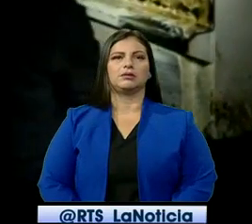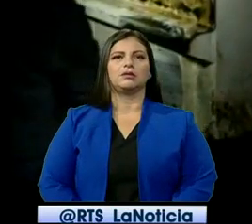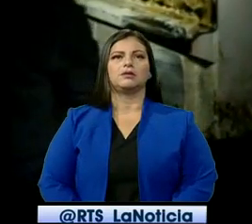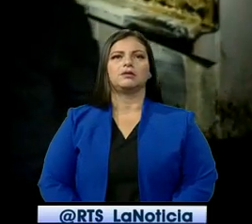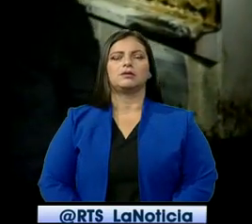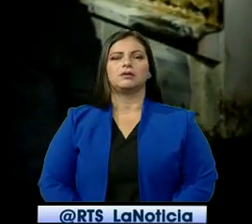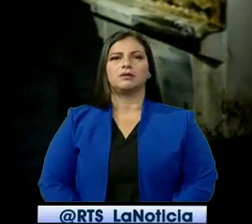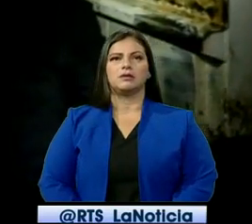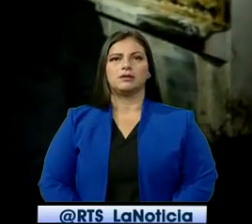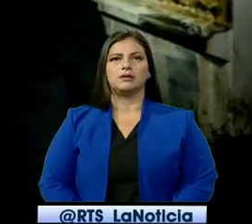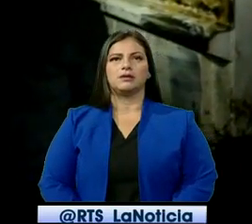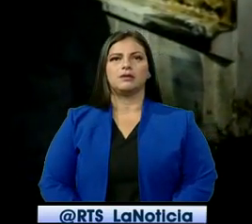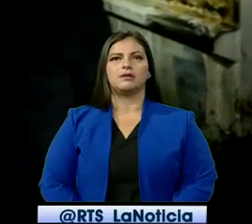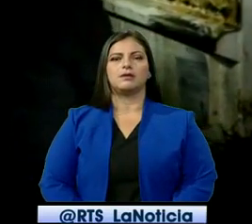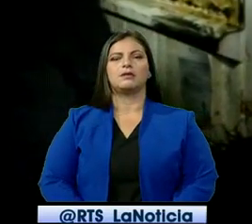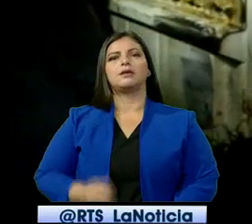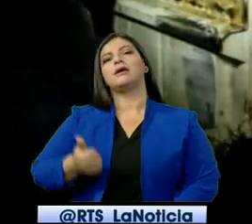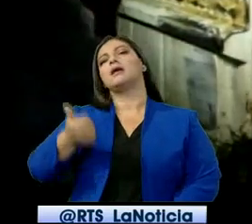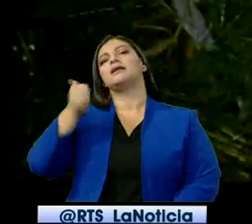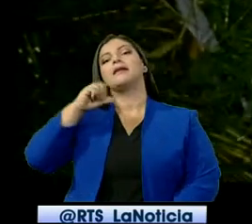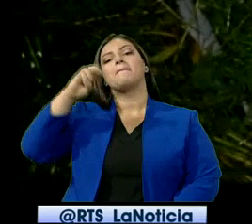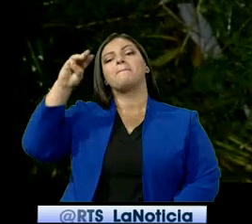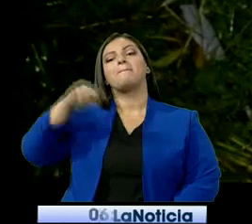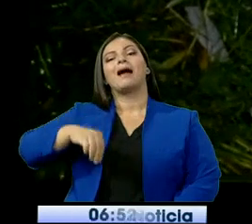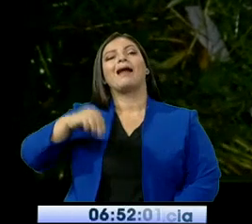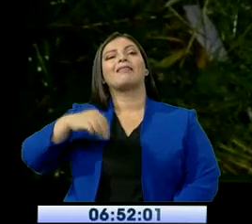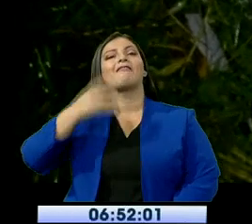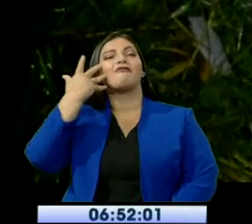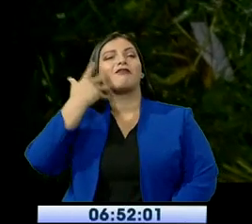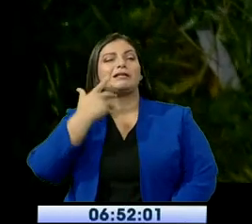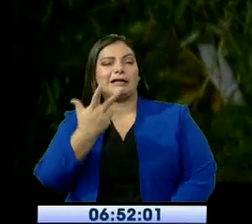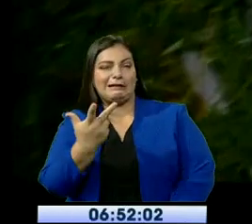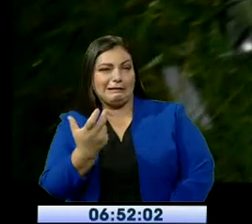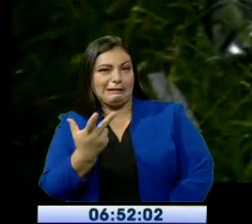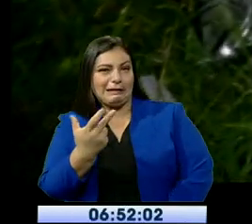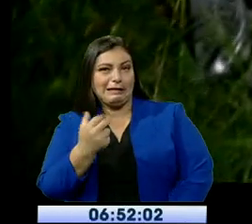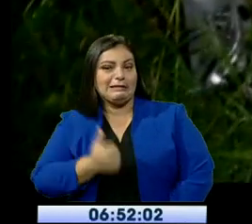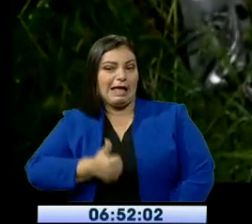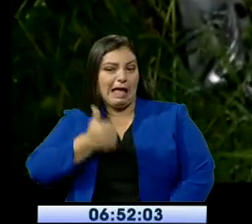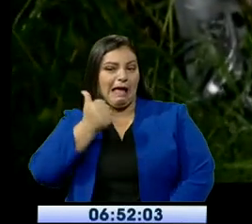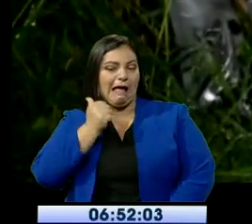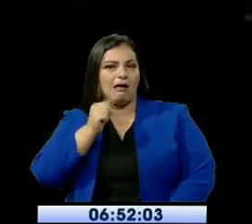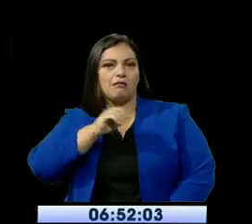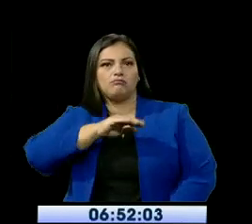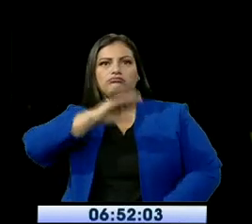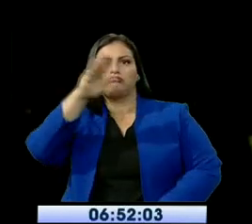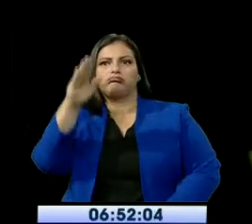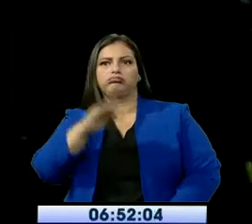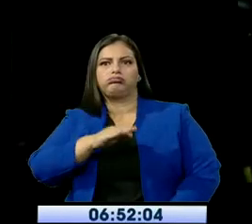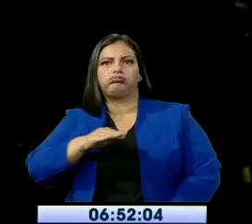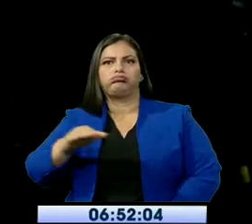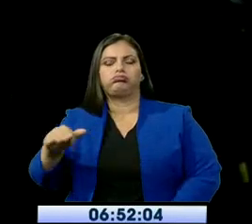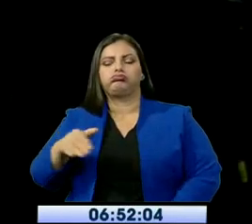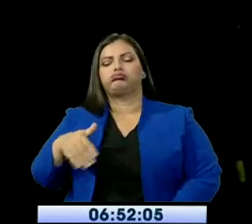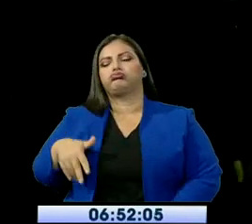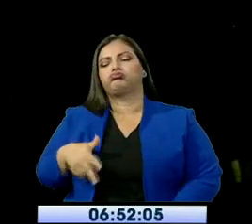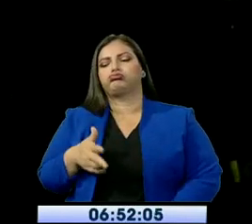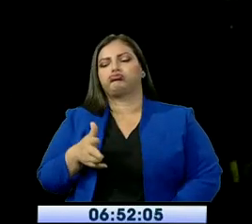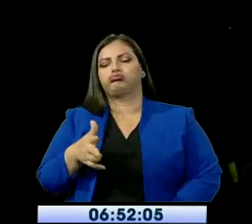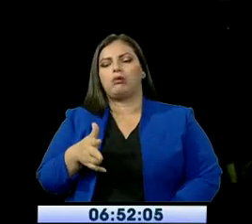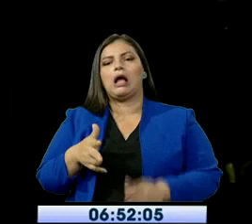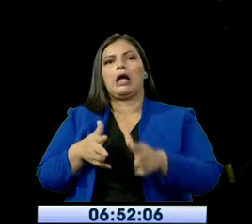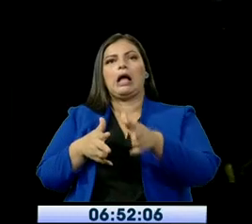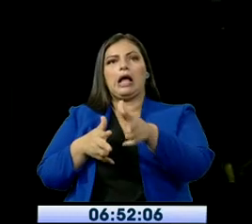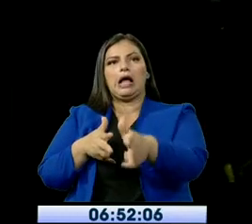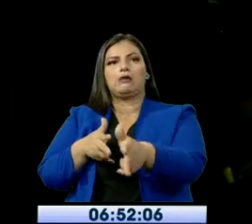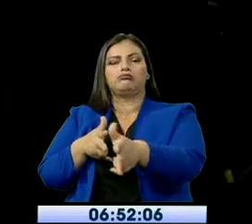Era la noche del martes 13, el último día del feriado de carnaval, y en el kilómetro 141 de la vía Ventanas Quevedo,